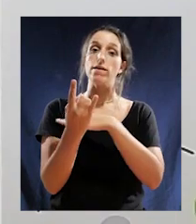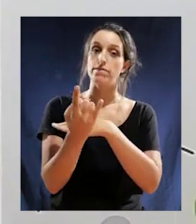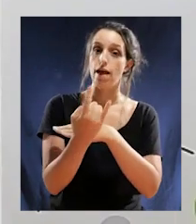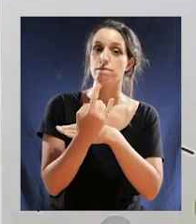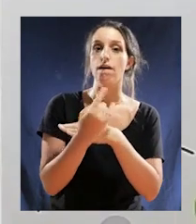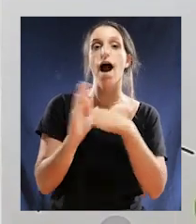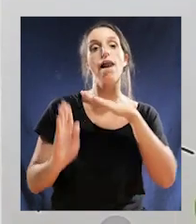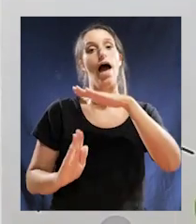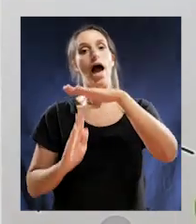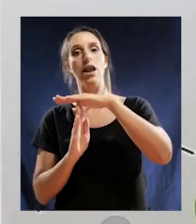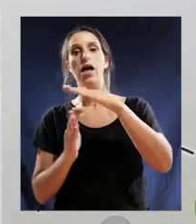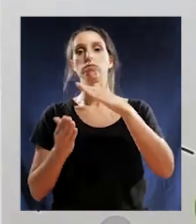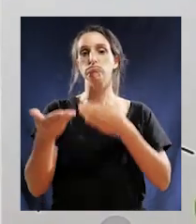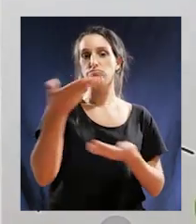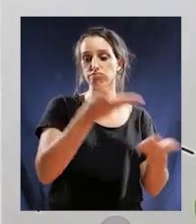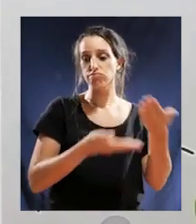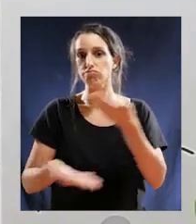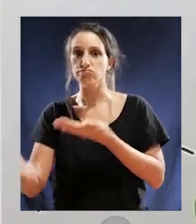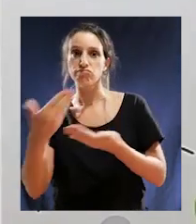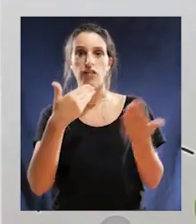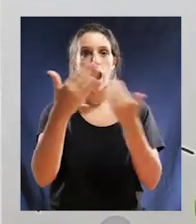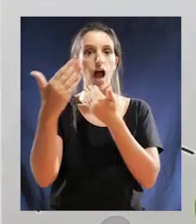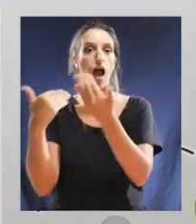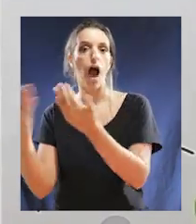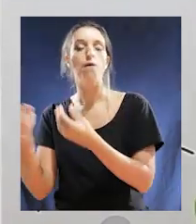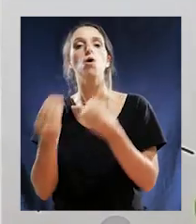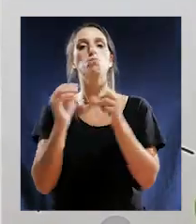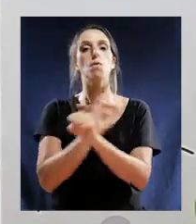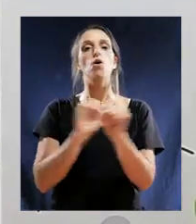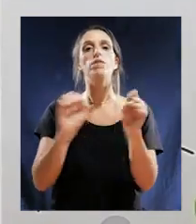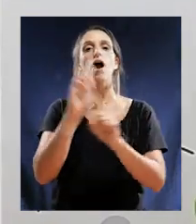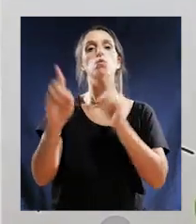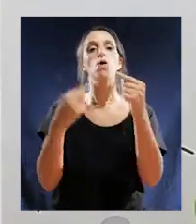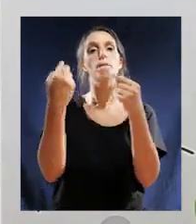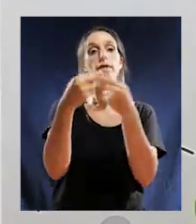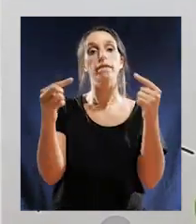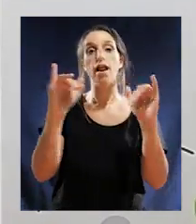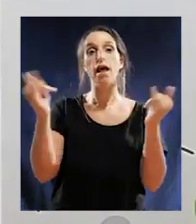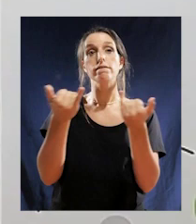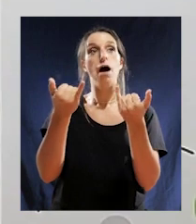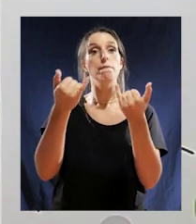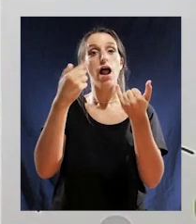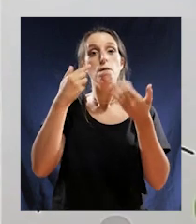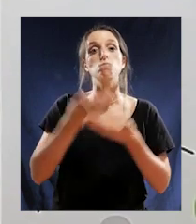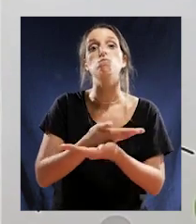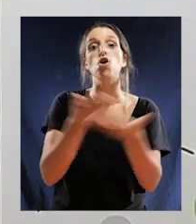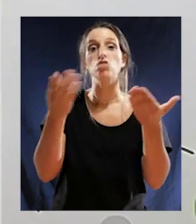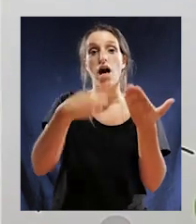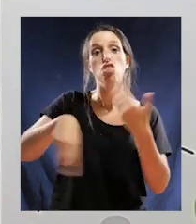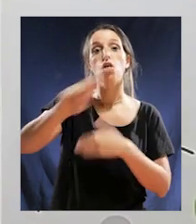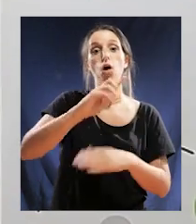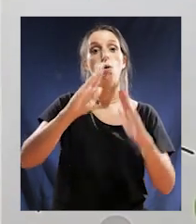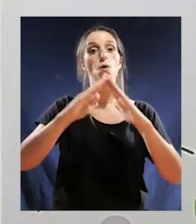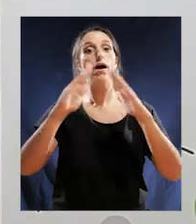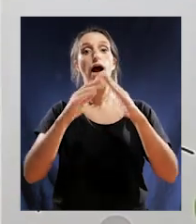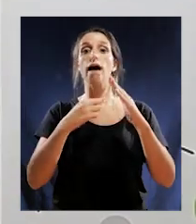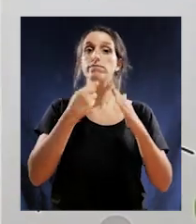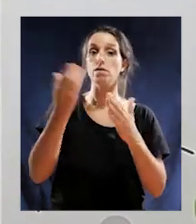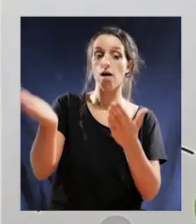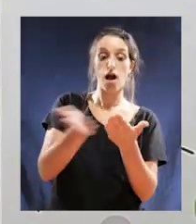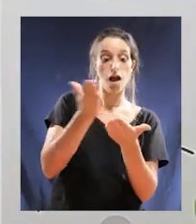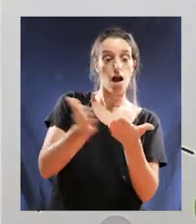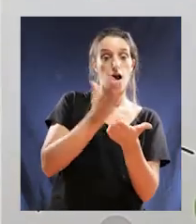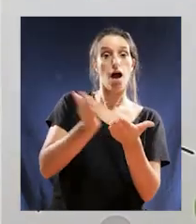gente de lan es bueno imaginándonos como podríamos volver disponible algunos materiales que que contribuyan al clima en casa no que